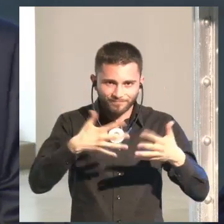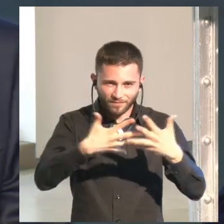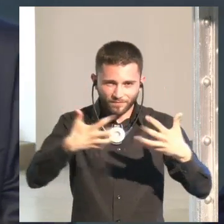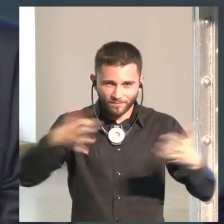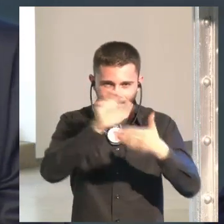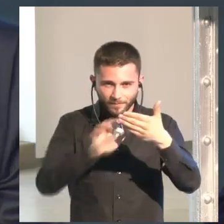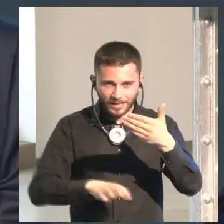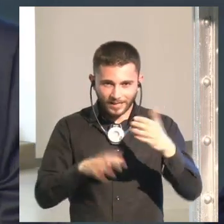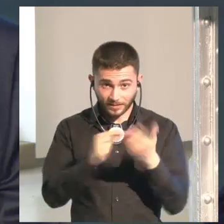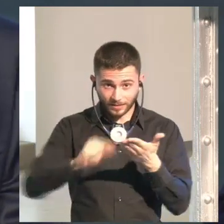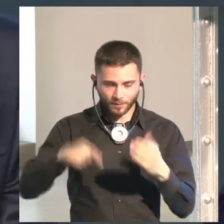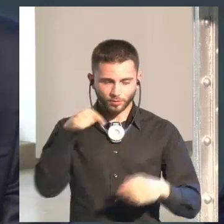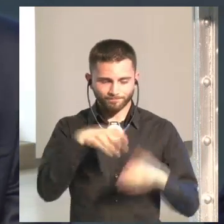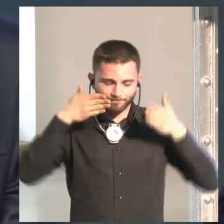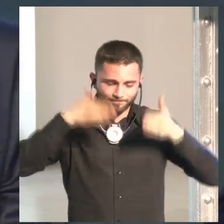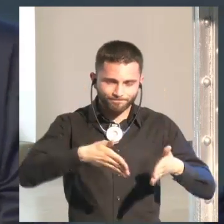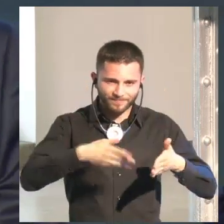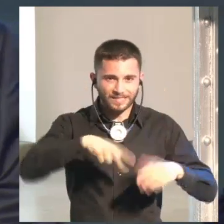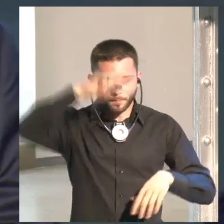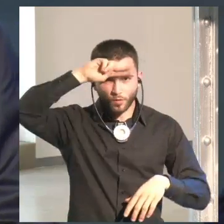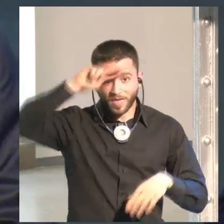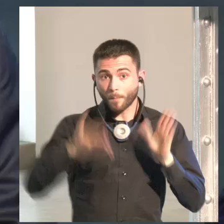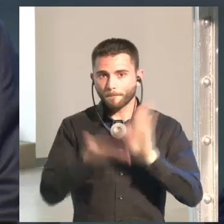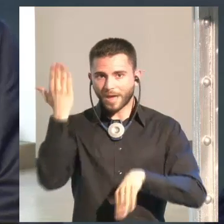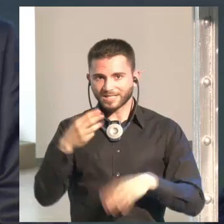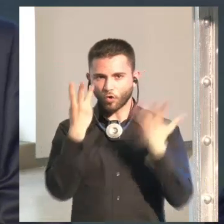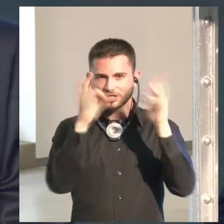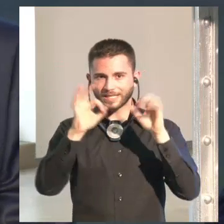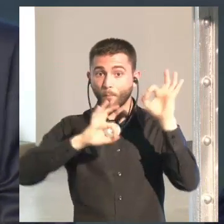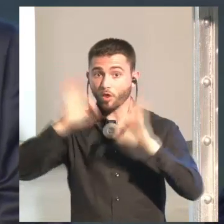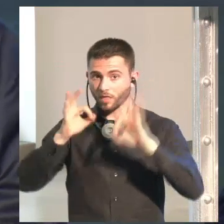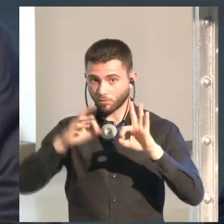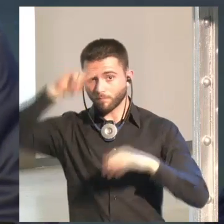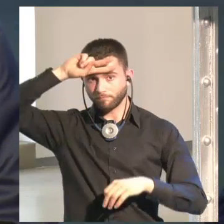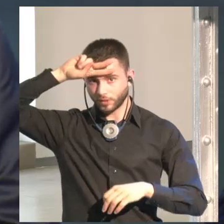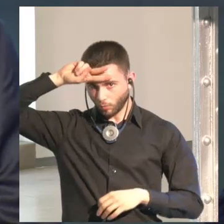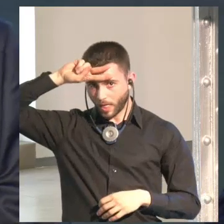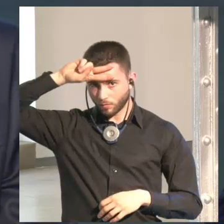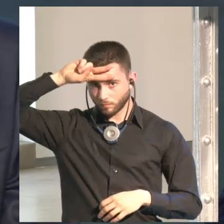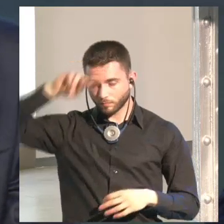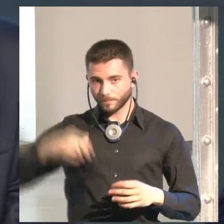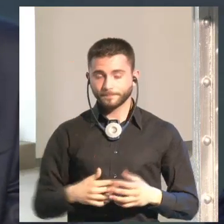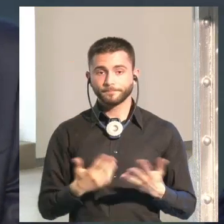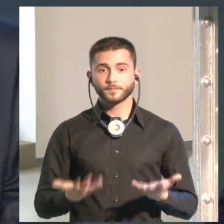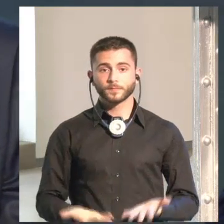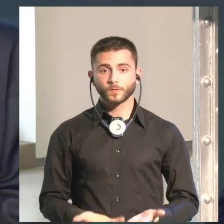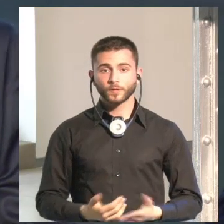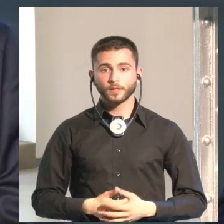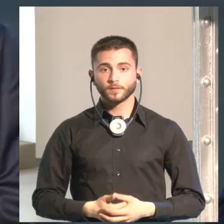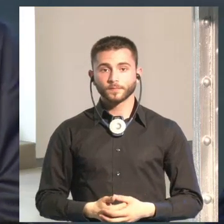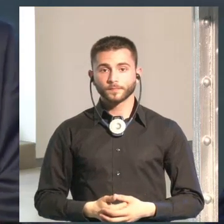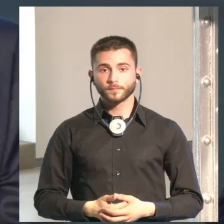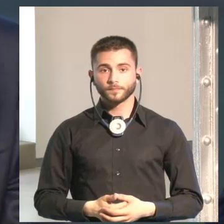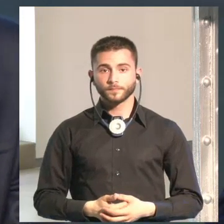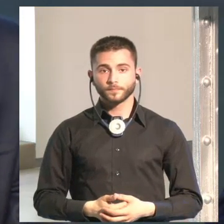que escribimos, es aún más esa preocupación, está en el orden del 80%. Entonces, ¿cuál es